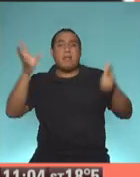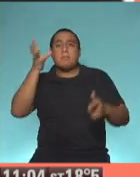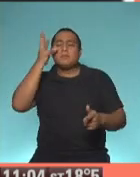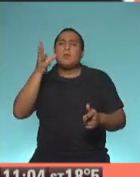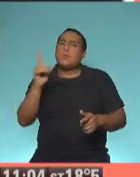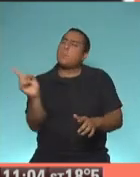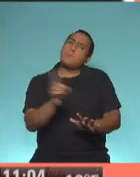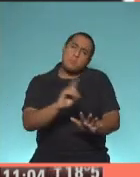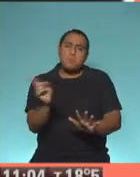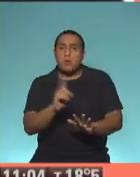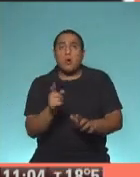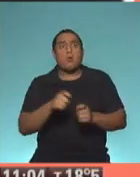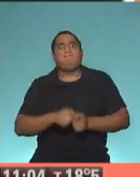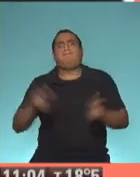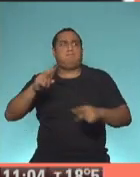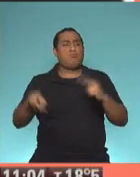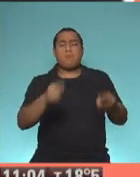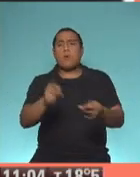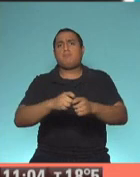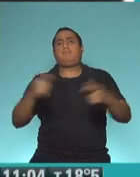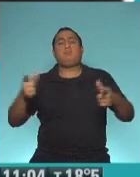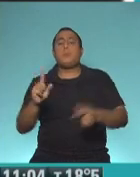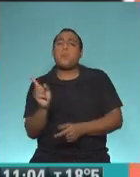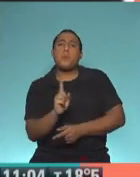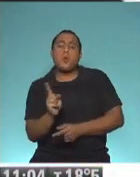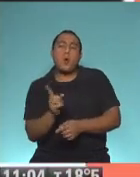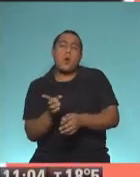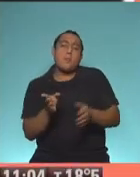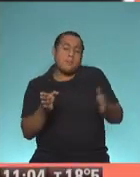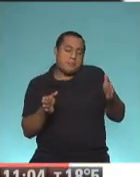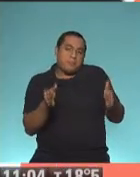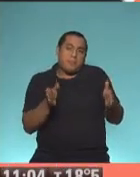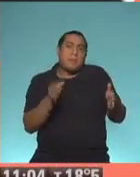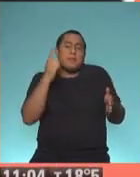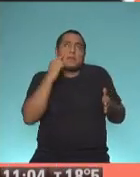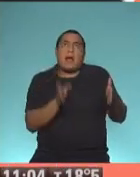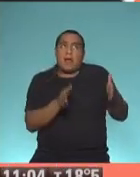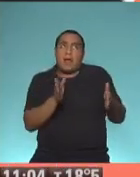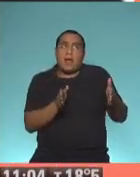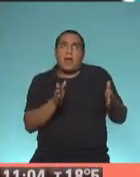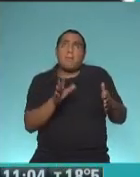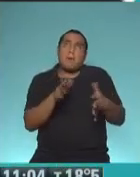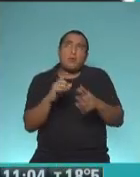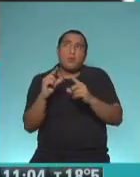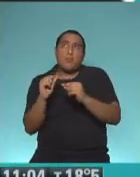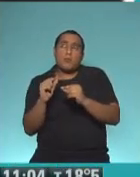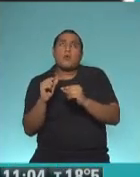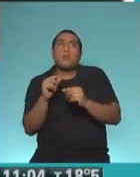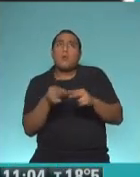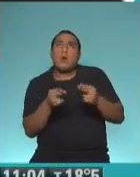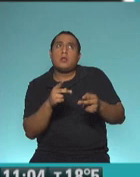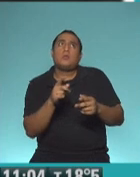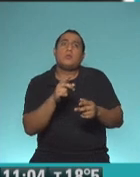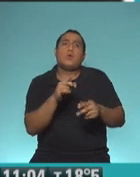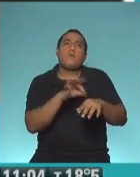mortalidad que esperábamos que ocurran en los primeros días de la pandemia y sigue sucediendo más de un mes y tanto